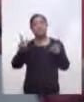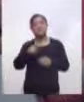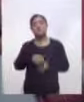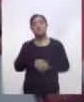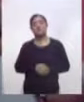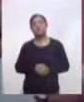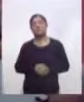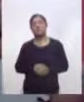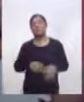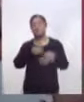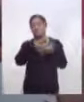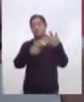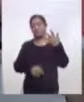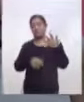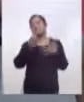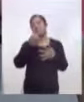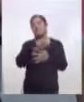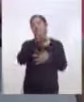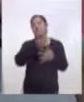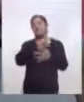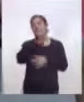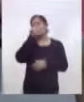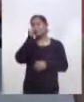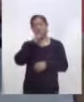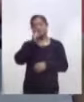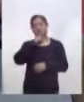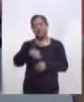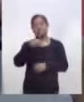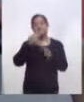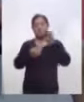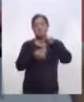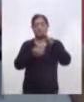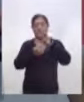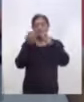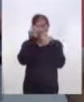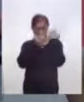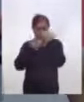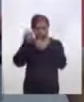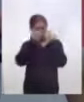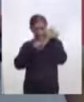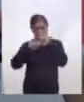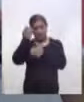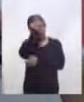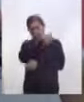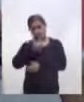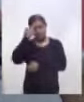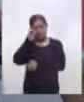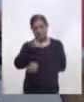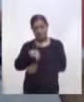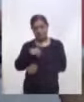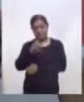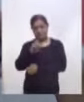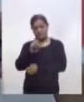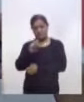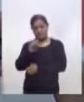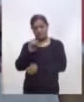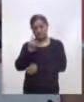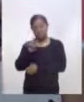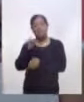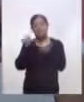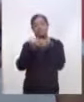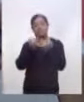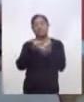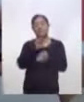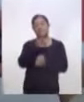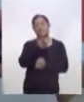5 estados que tanto en la mesa de evaluación y de análisis de PAIMEF, que es Indesol, como en InMujeres, somos de los